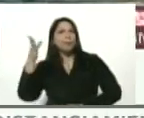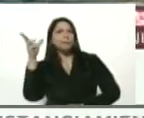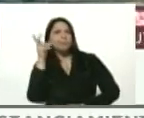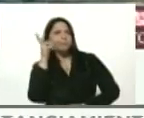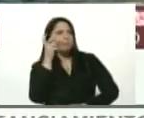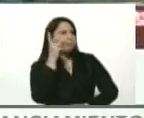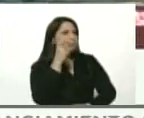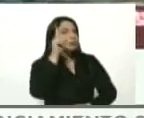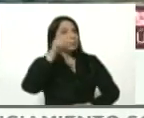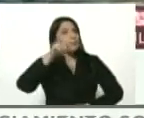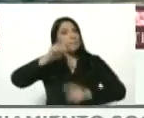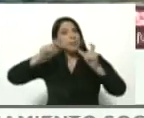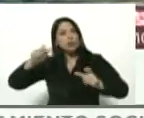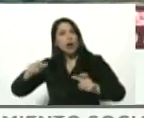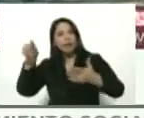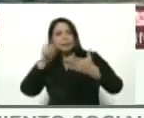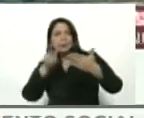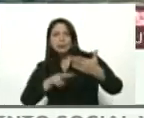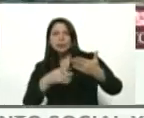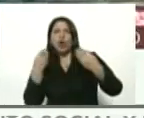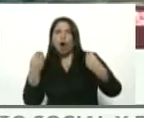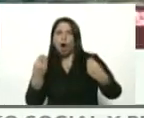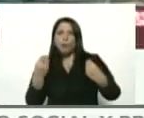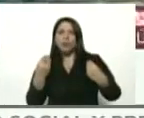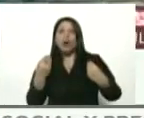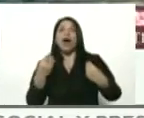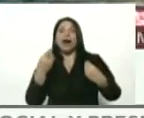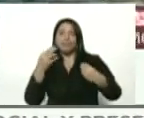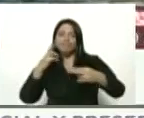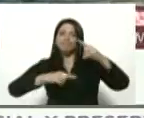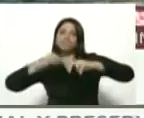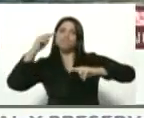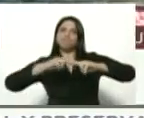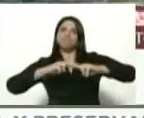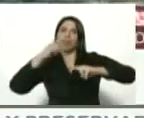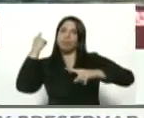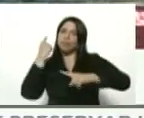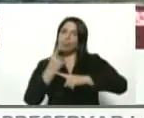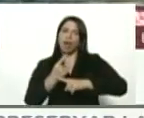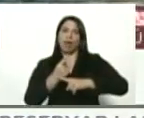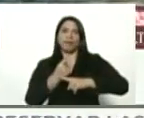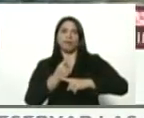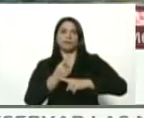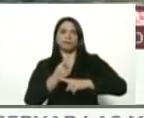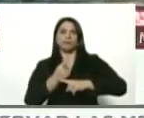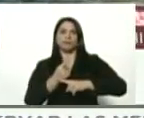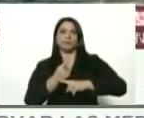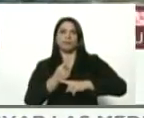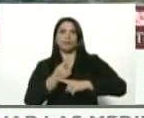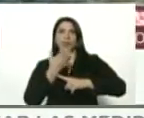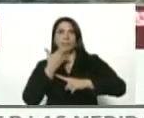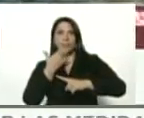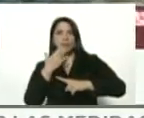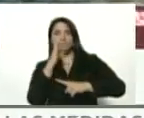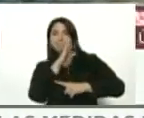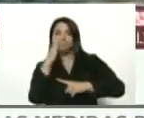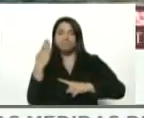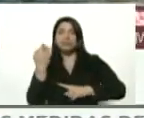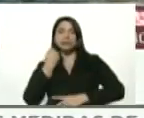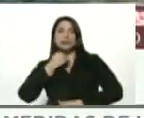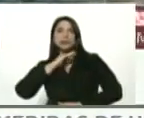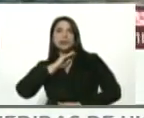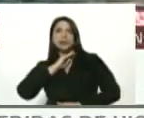de nuestros ciudadanos, de nuestra ciudadana, para construir lo que debe ser el devenir en el medio de esta